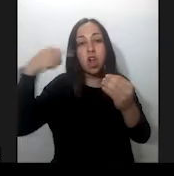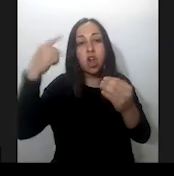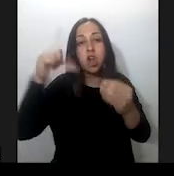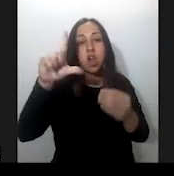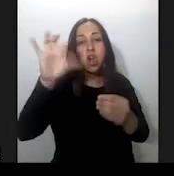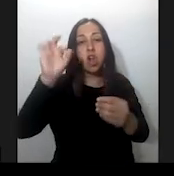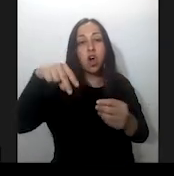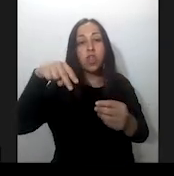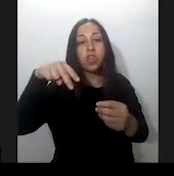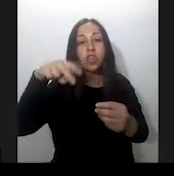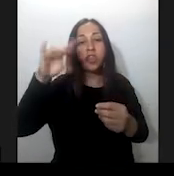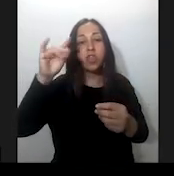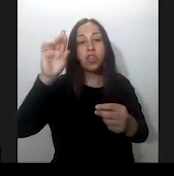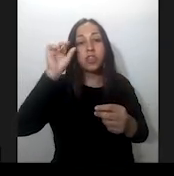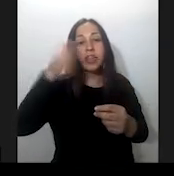Londres.